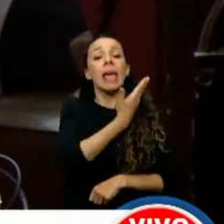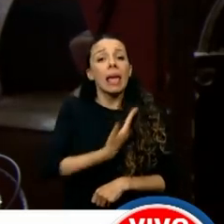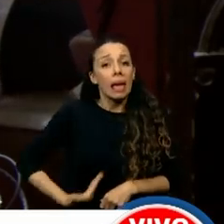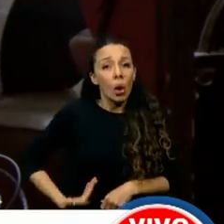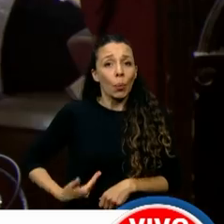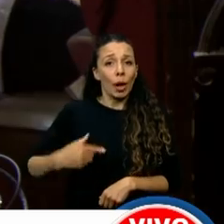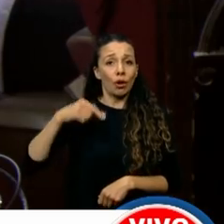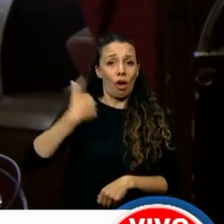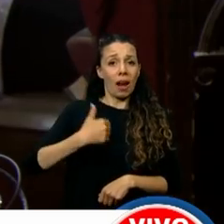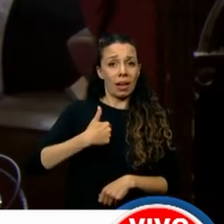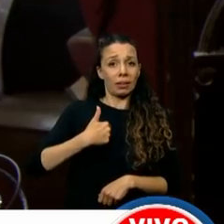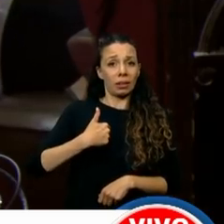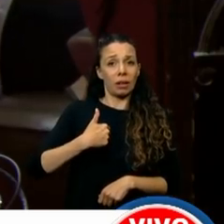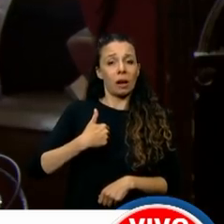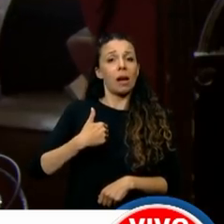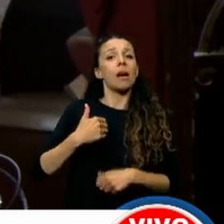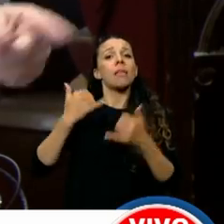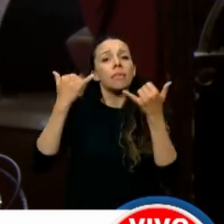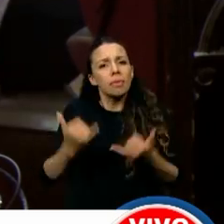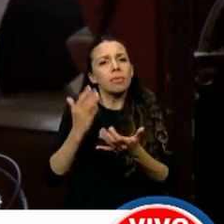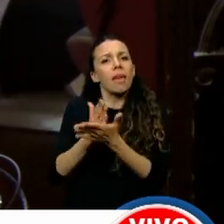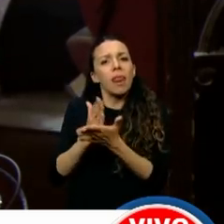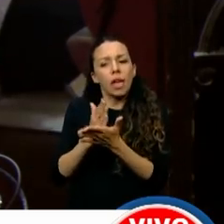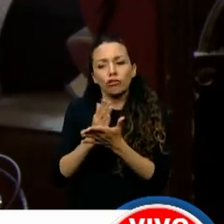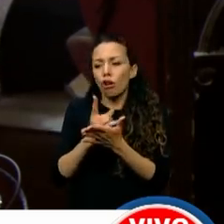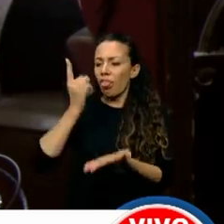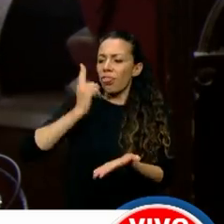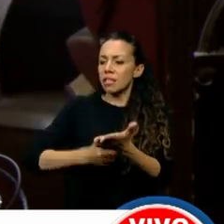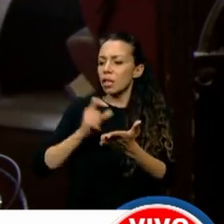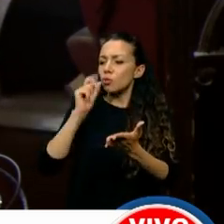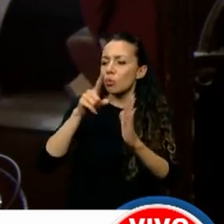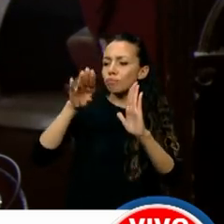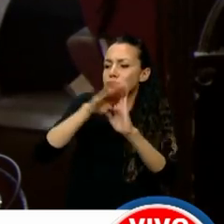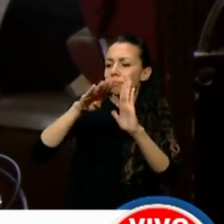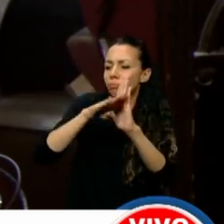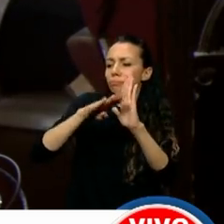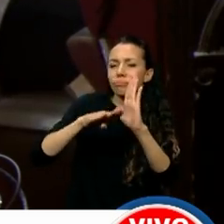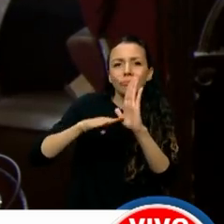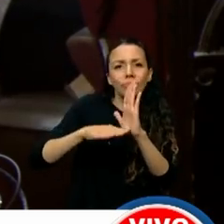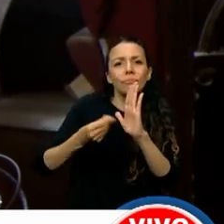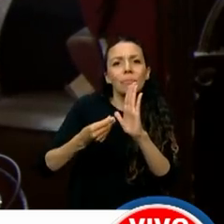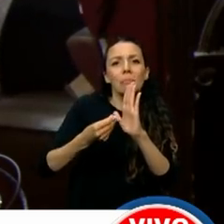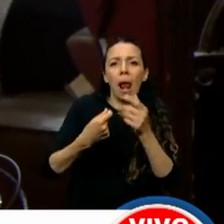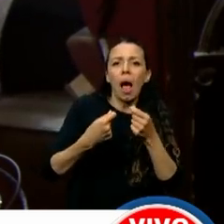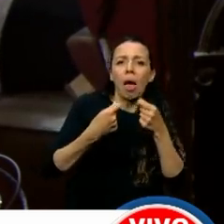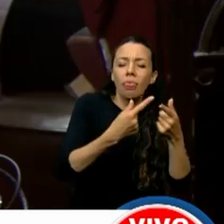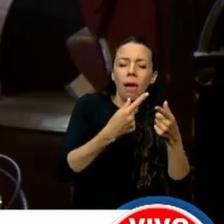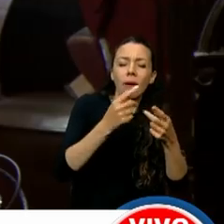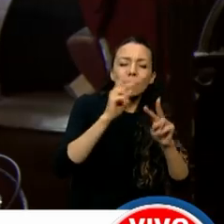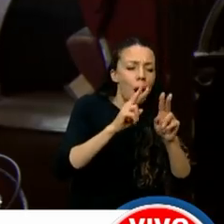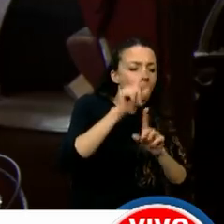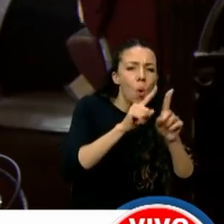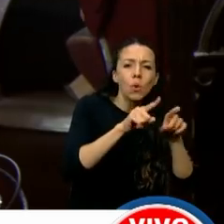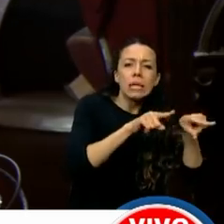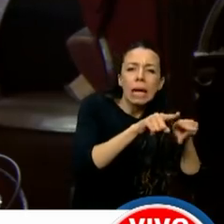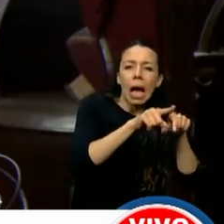argentino no tiene derecho definir políticas privilegiando carreras determinada